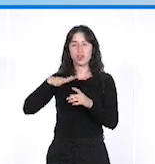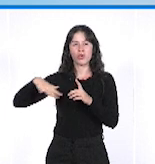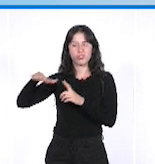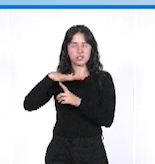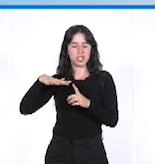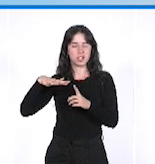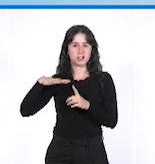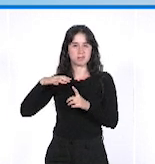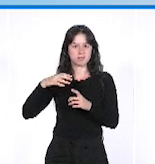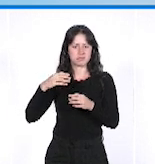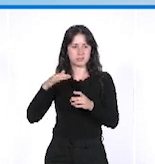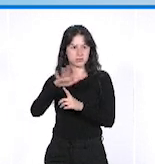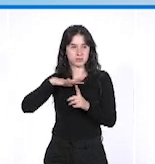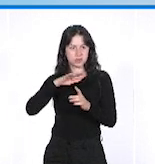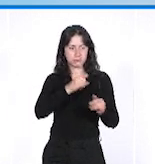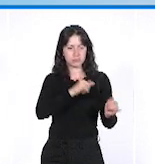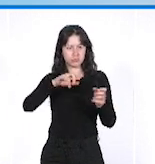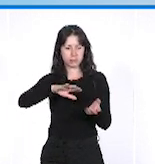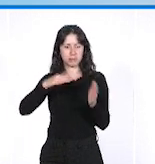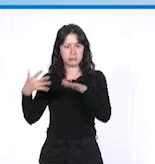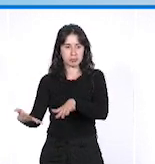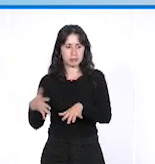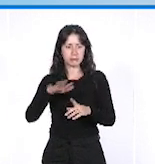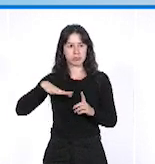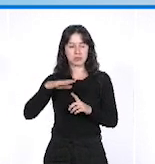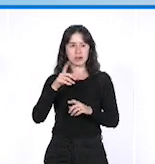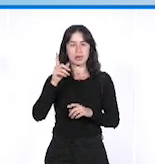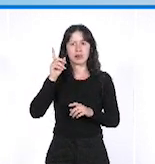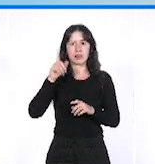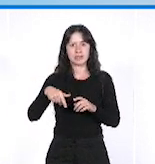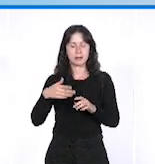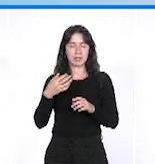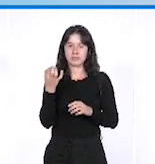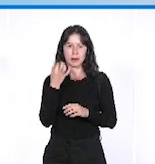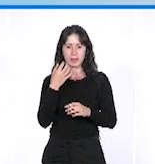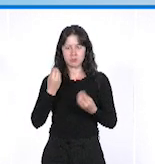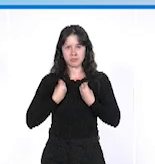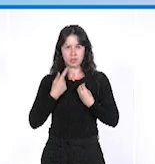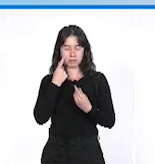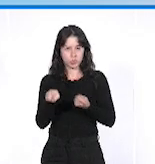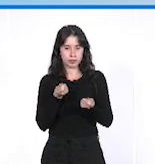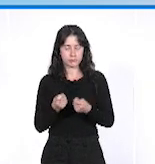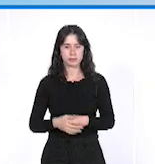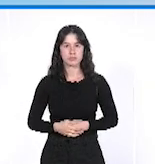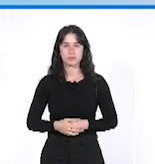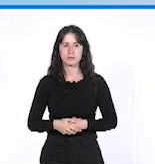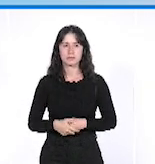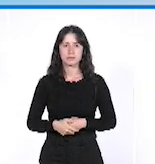diferente sino que estos apoyos tienen que estar muy orientados a que la persona tenga el control de su vida